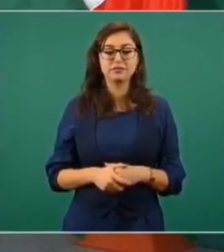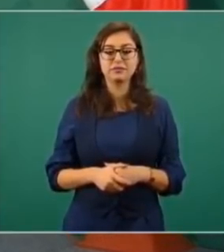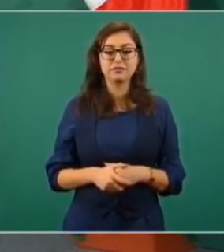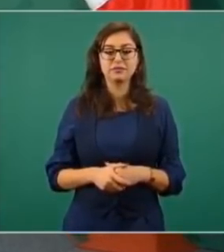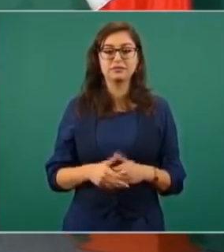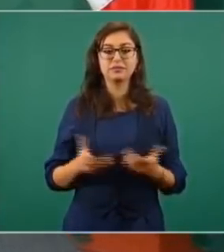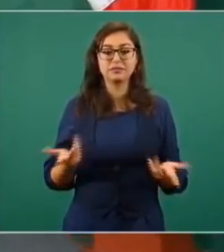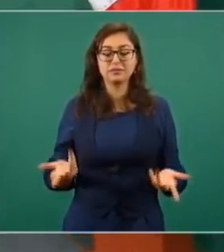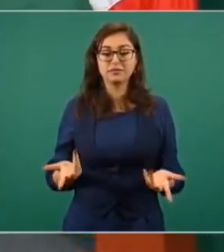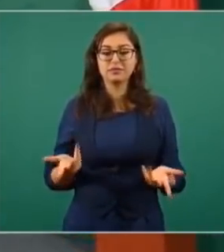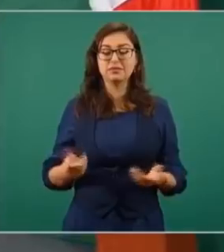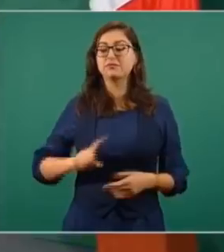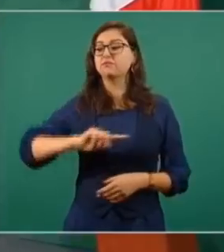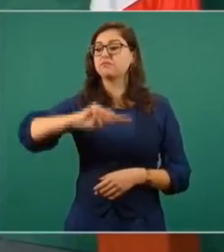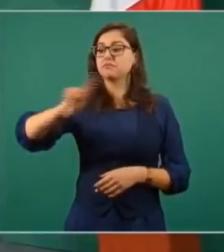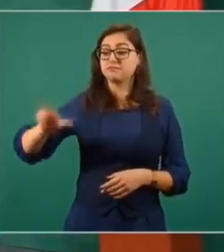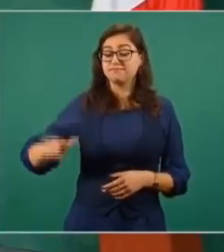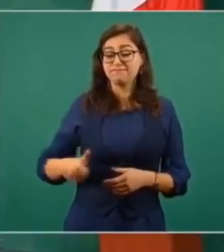suspender el contrato